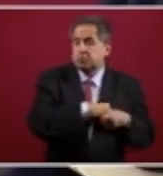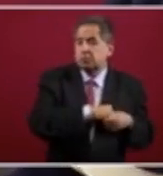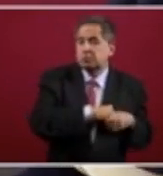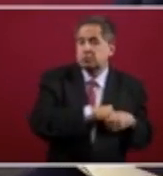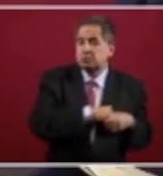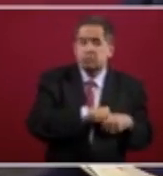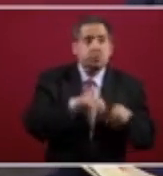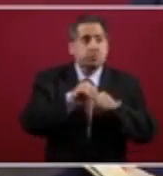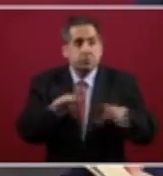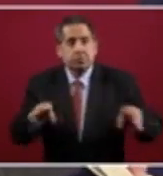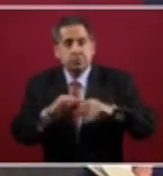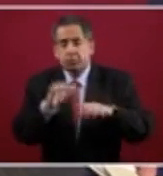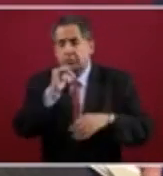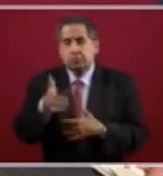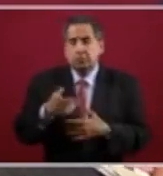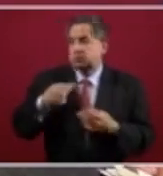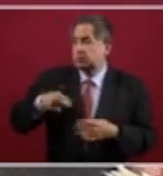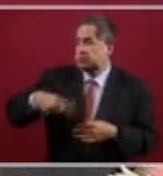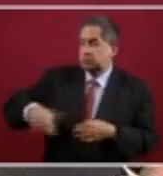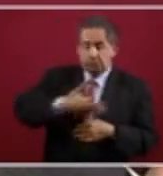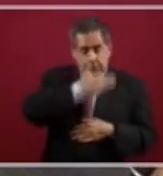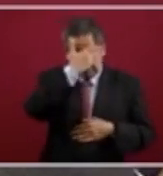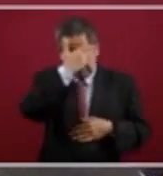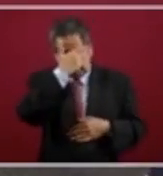a conocer, la gente no sabía.